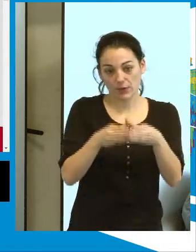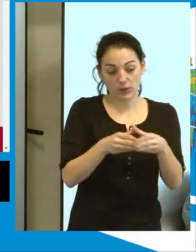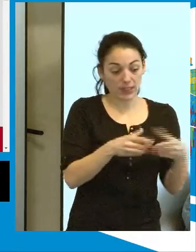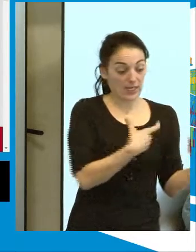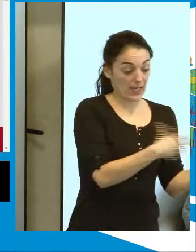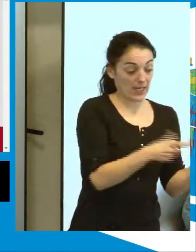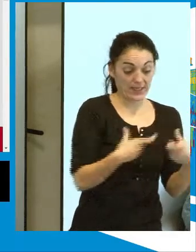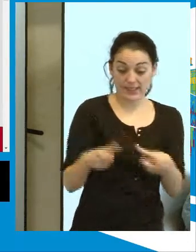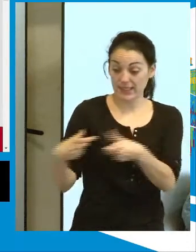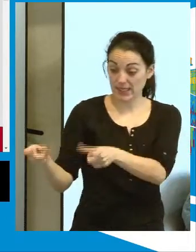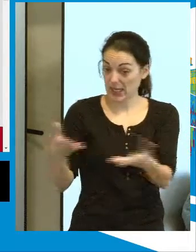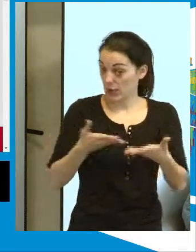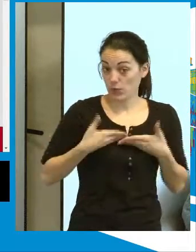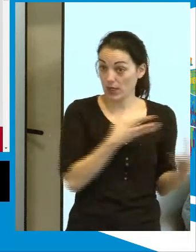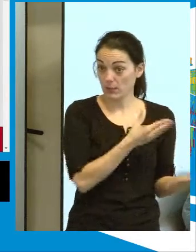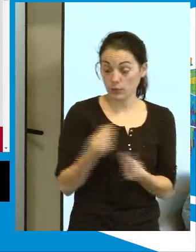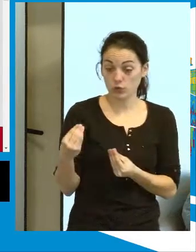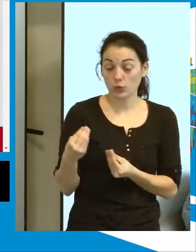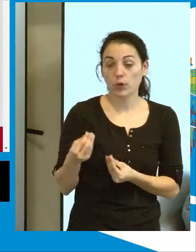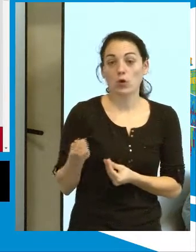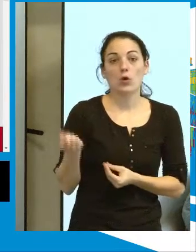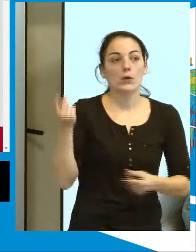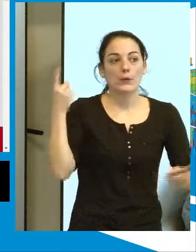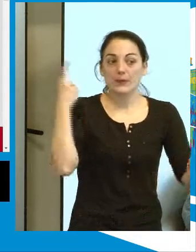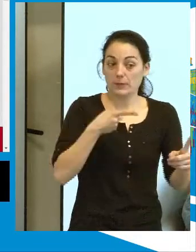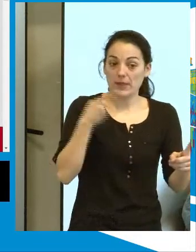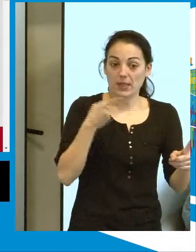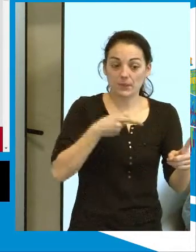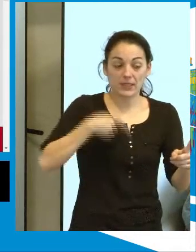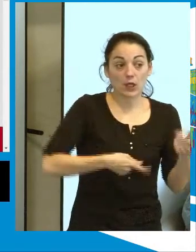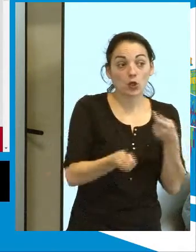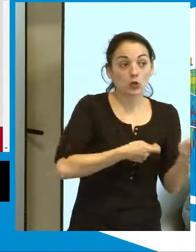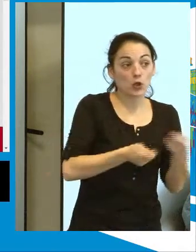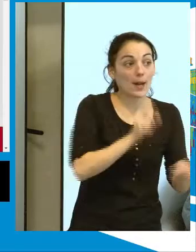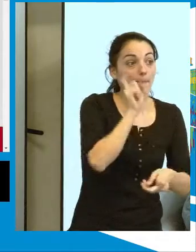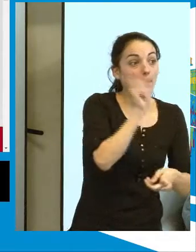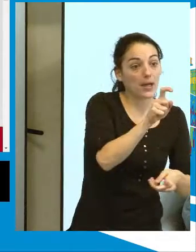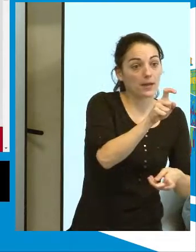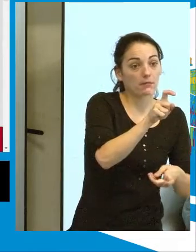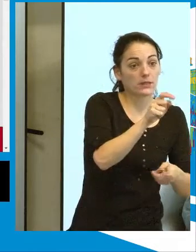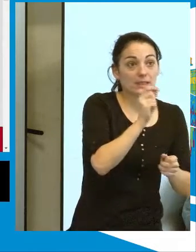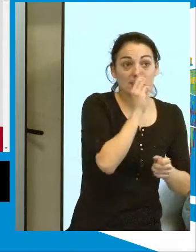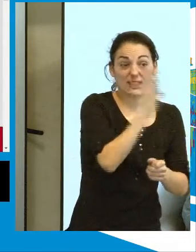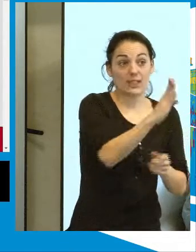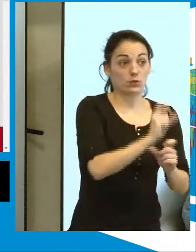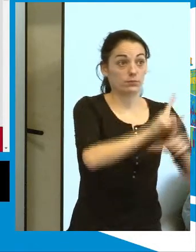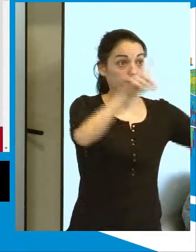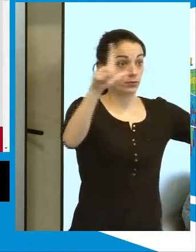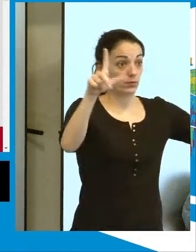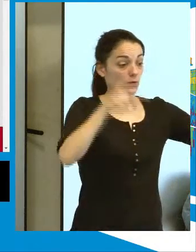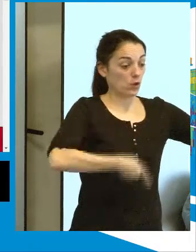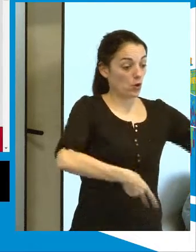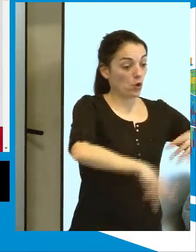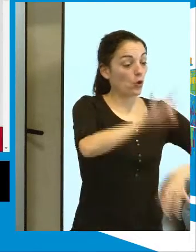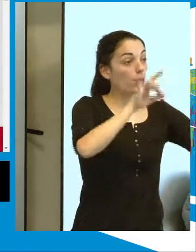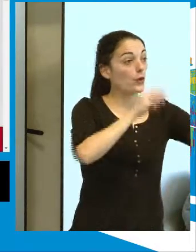al que sea por bloques de contenidos, pero luego, sobre todo, que podamos controlar el player y que nos salga directamente superpuesto, pues qué opciones